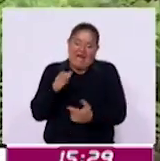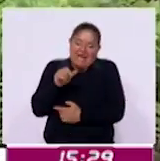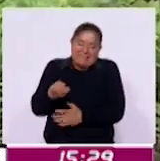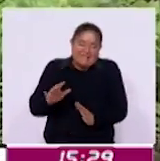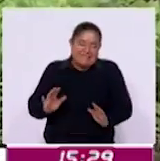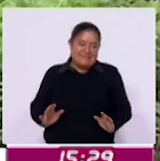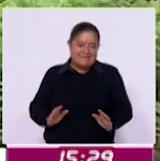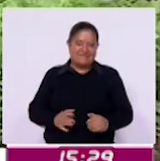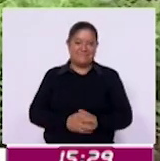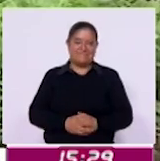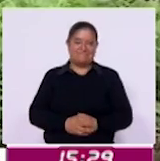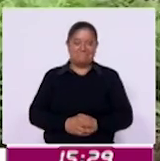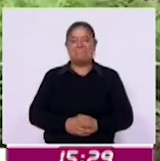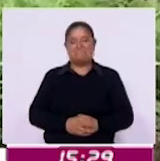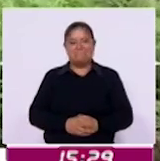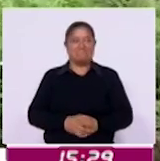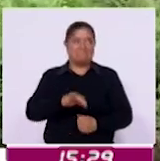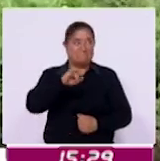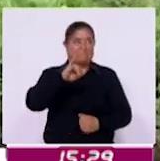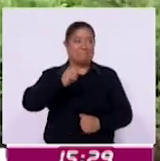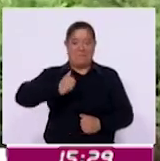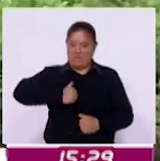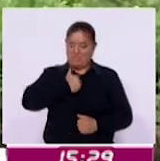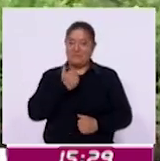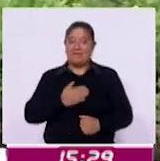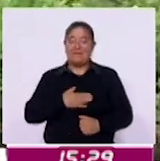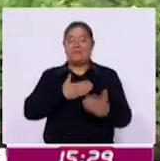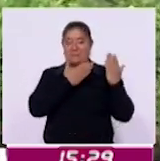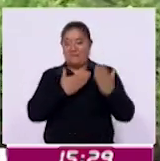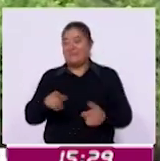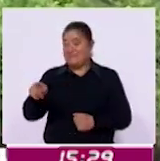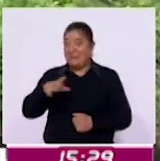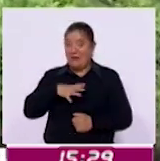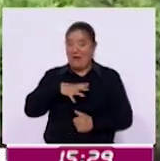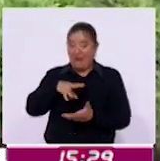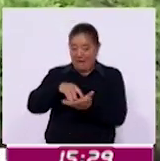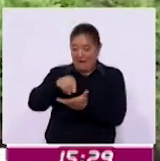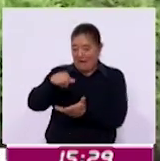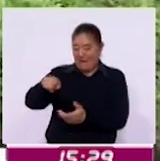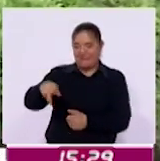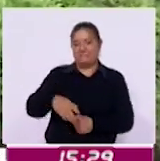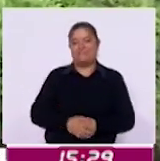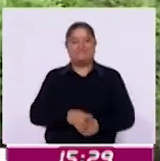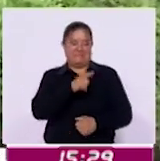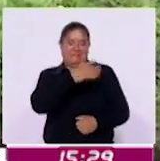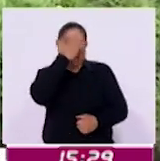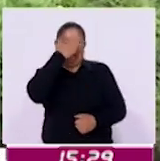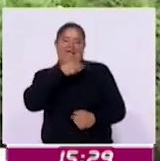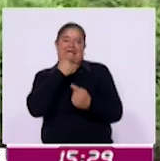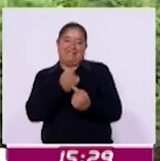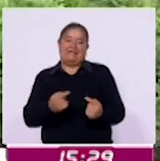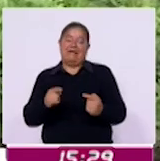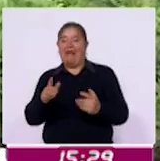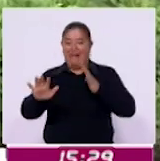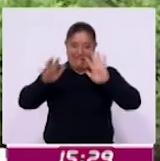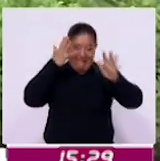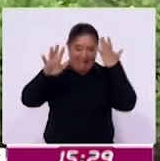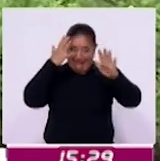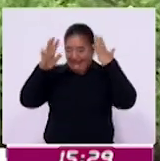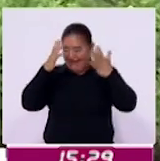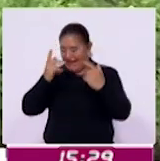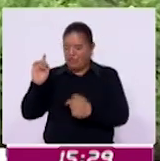es, exactamente, aprovechando, pues pasamos, todavía estaba la arena, pues ya sabe cómo son los niños, ¿no? Muy inquietos, siempre les gusta